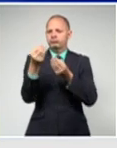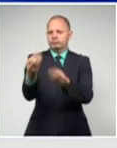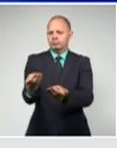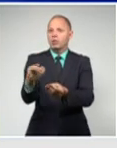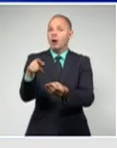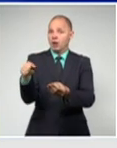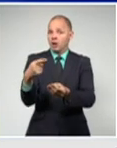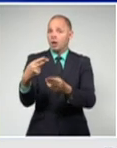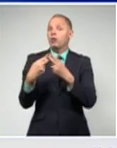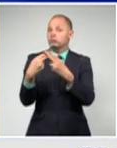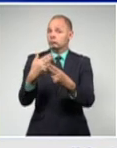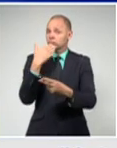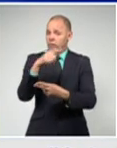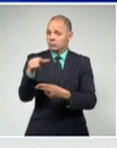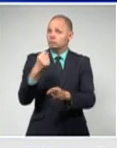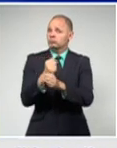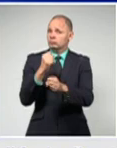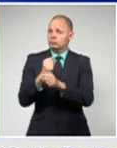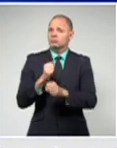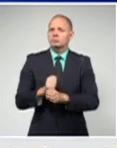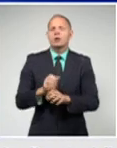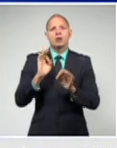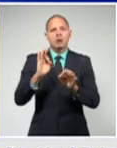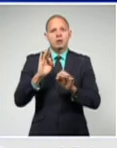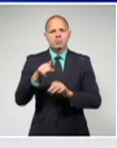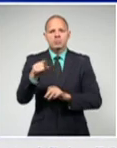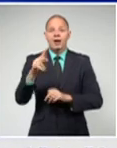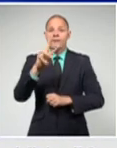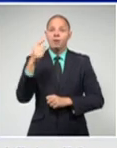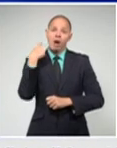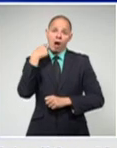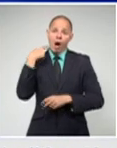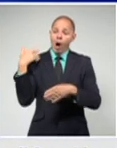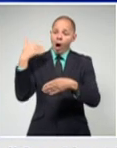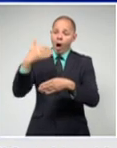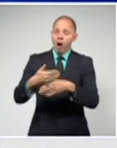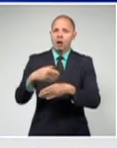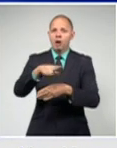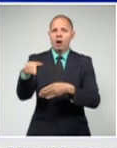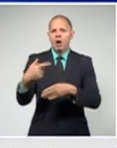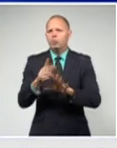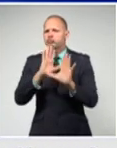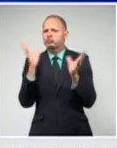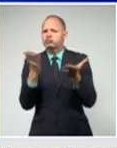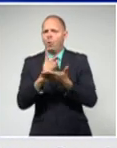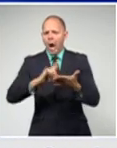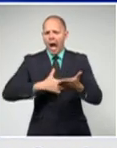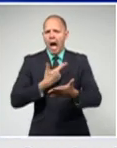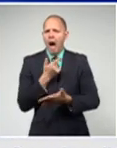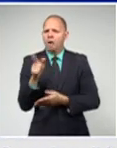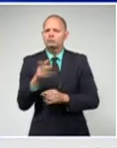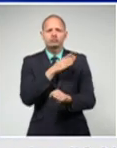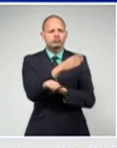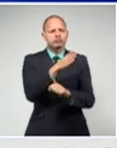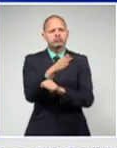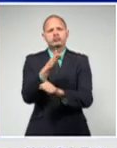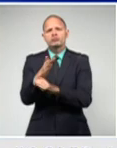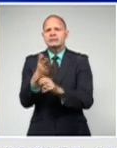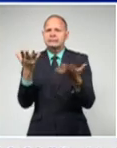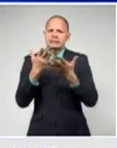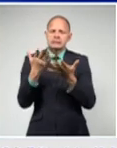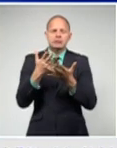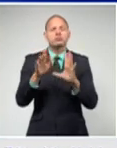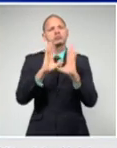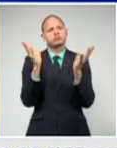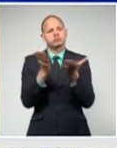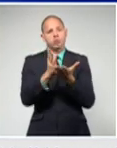un colectivo que durante 21 años ha llevado el arte cubano a toda la población de